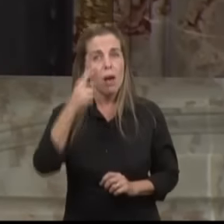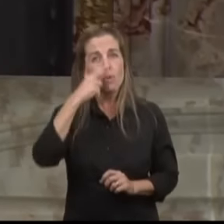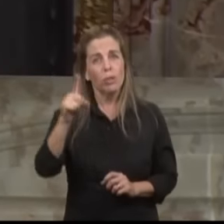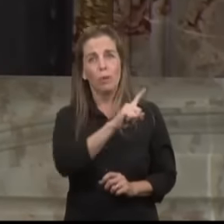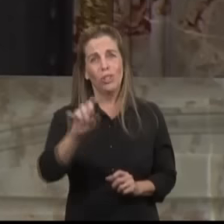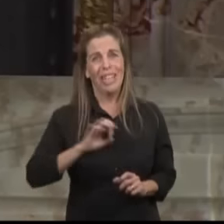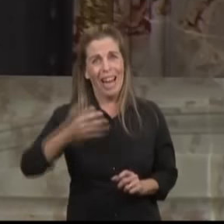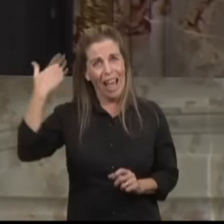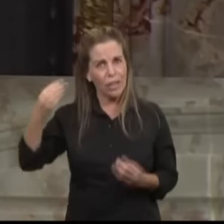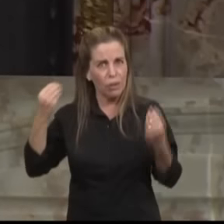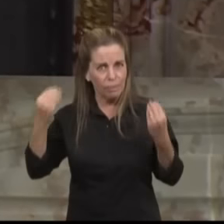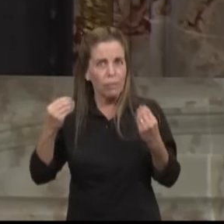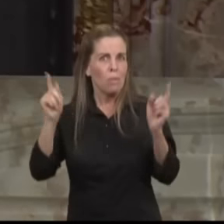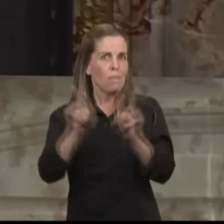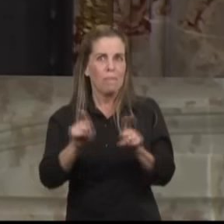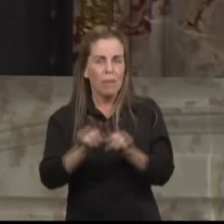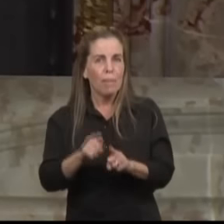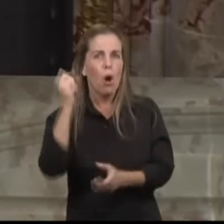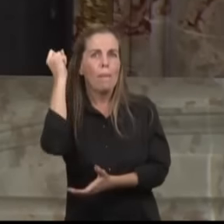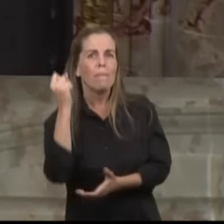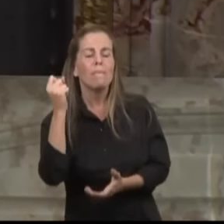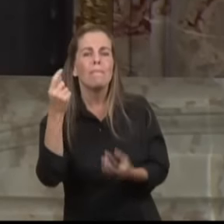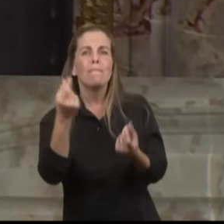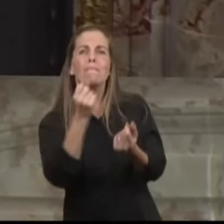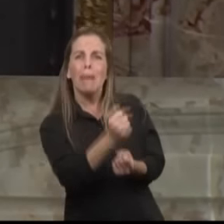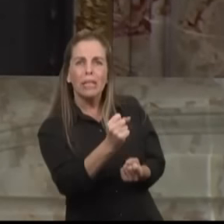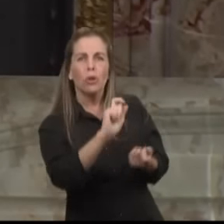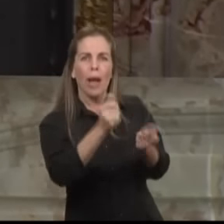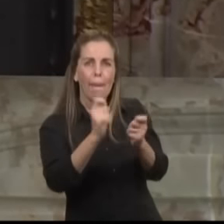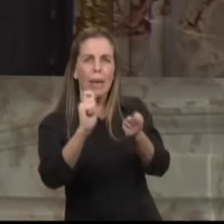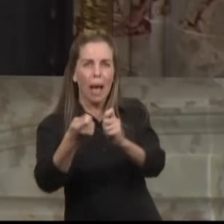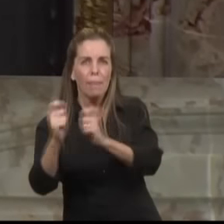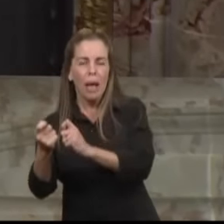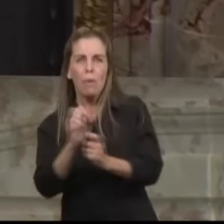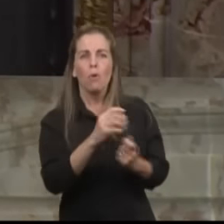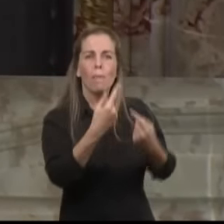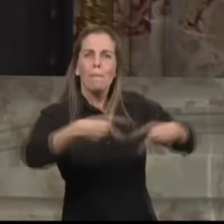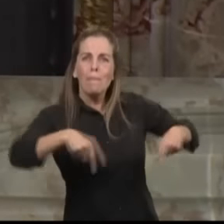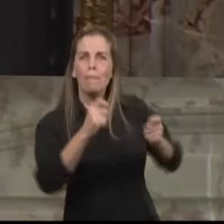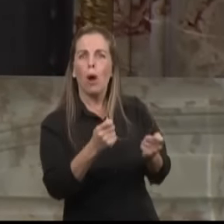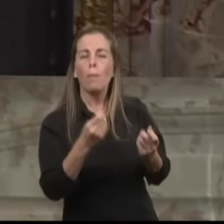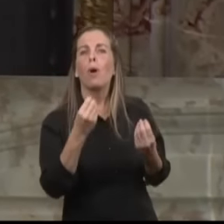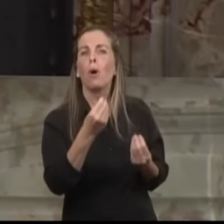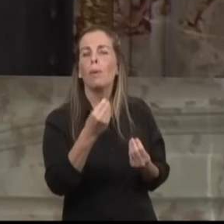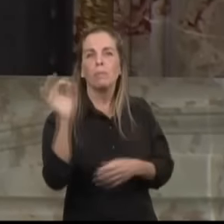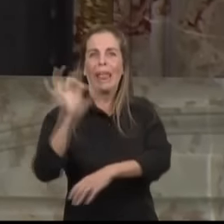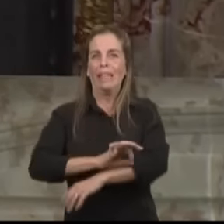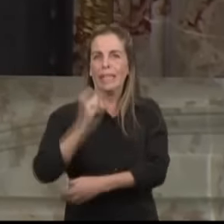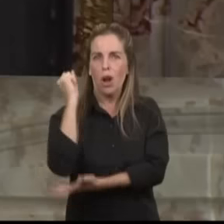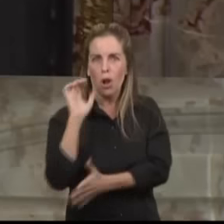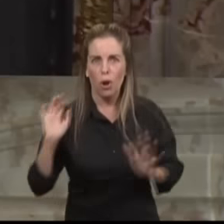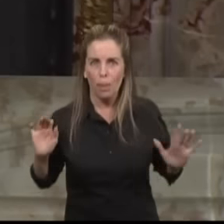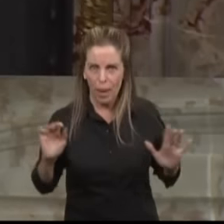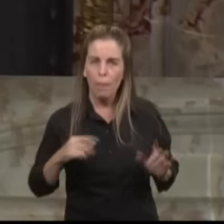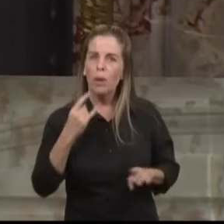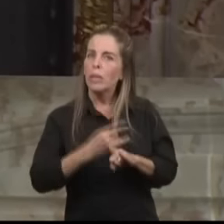13 ceros a nuestra moneda y le cambiamos el nombre 5 veces intentando empezar de cero. Y sin embargo, el resultado final de